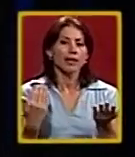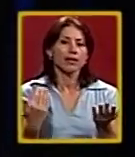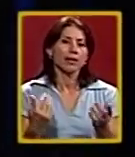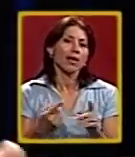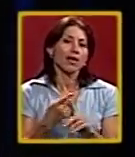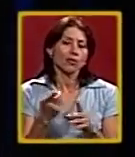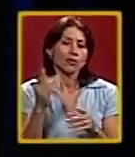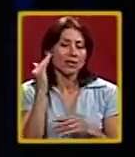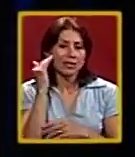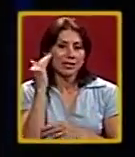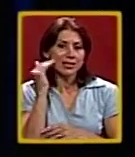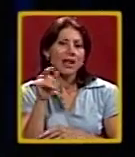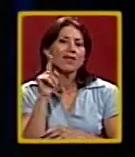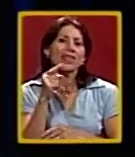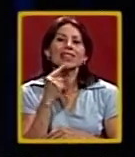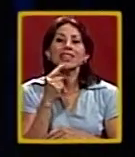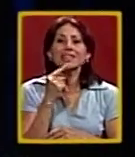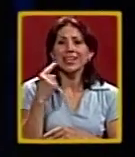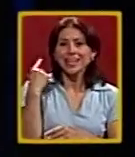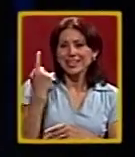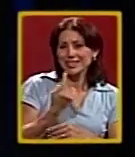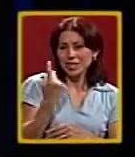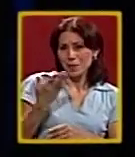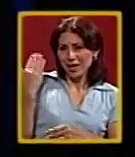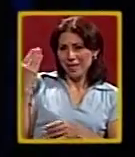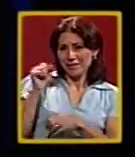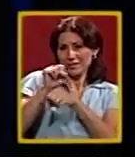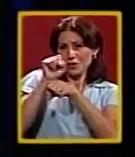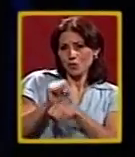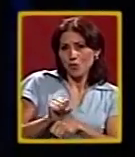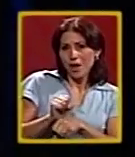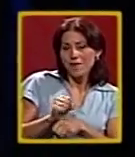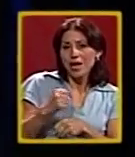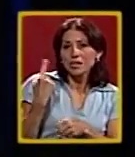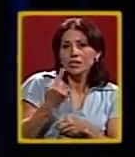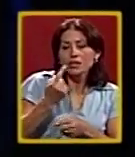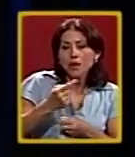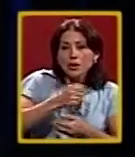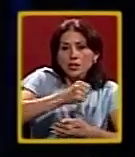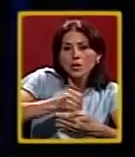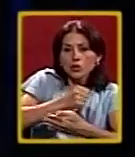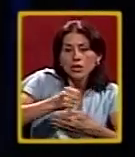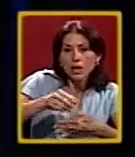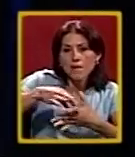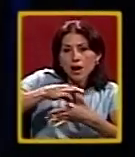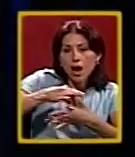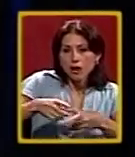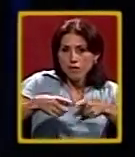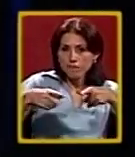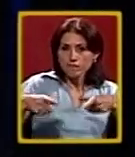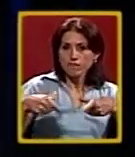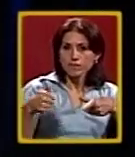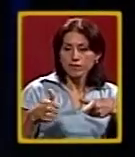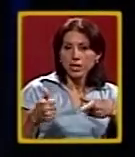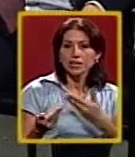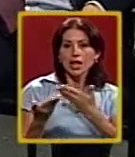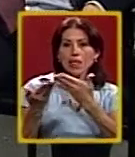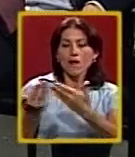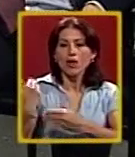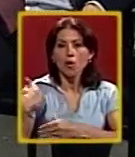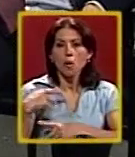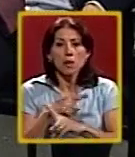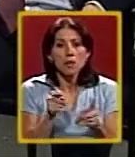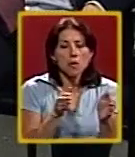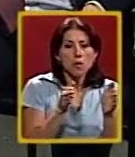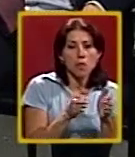mejor bistec que era para el hombre y para los demás, ¿verdad? Y no para las mujeres. Entonces ahí yo creo que